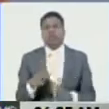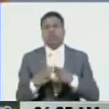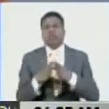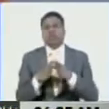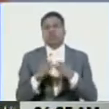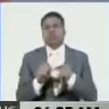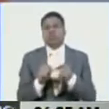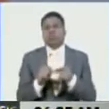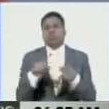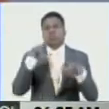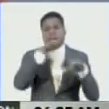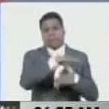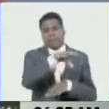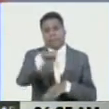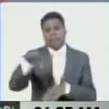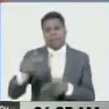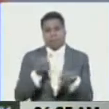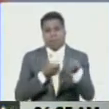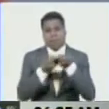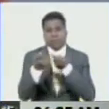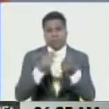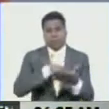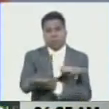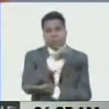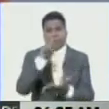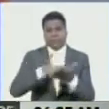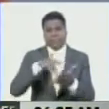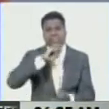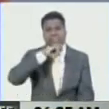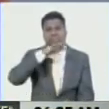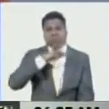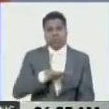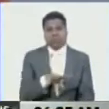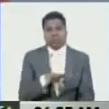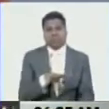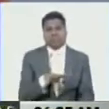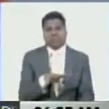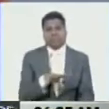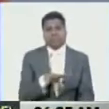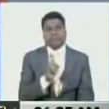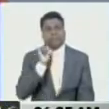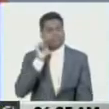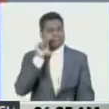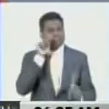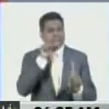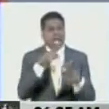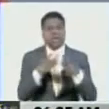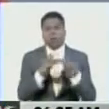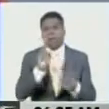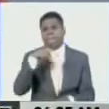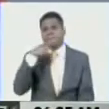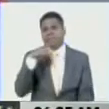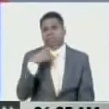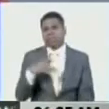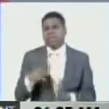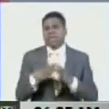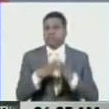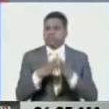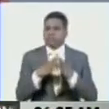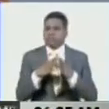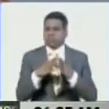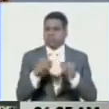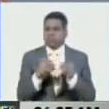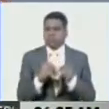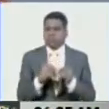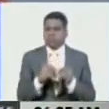espacios. Es una dominación histórica desde la perspectiva política y diplomática. Es